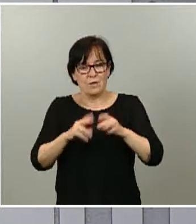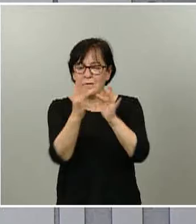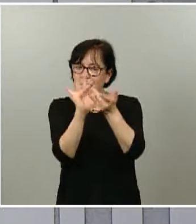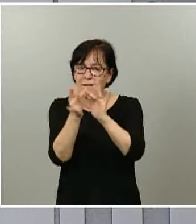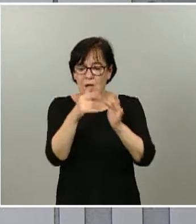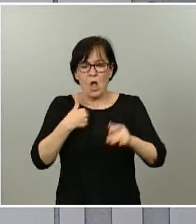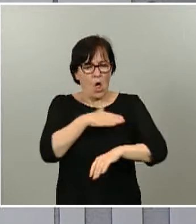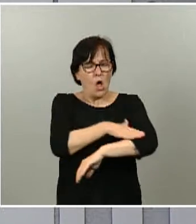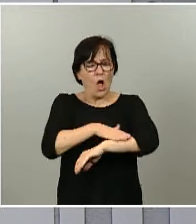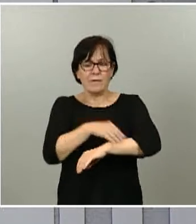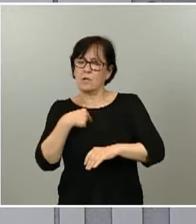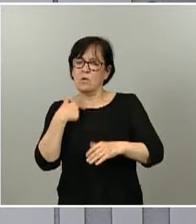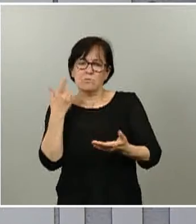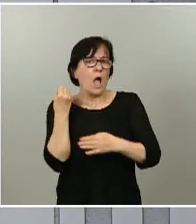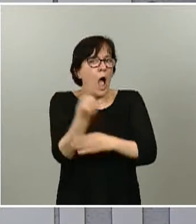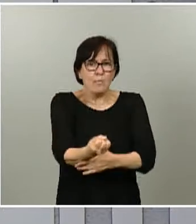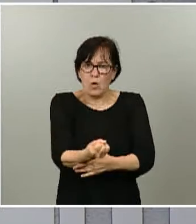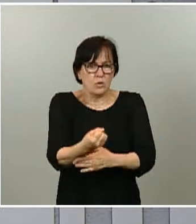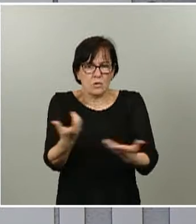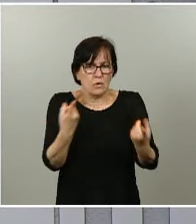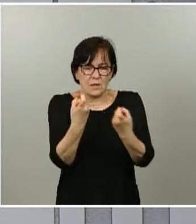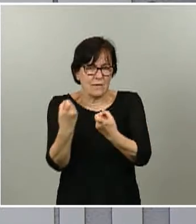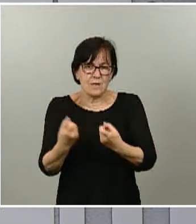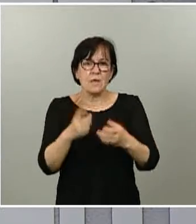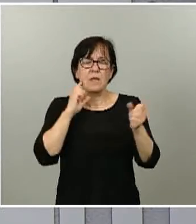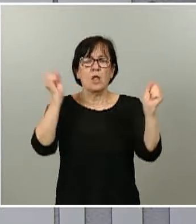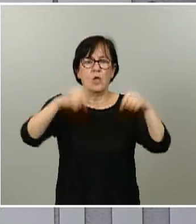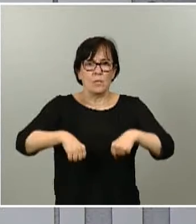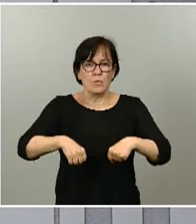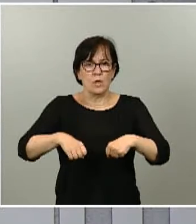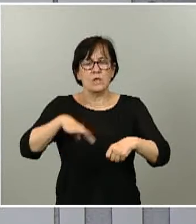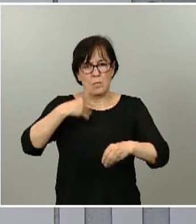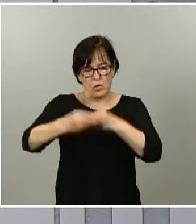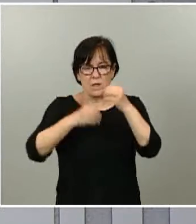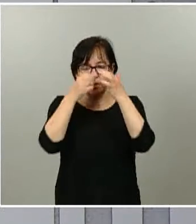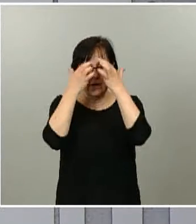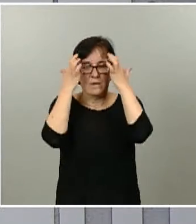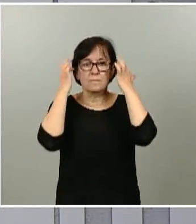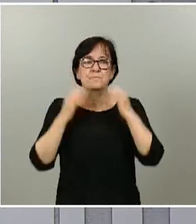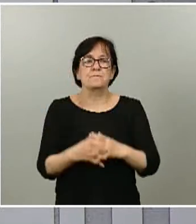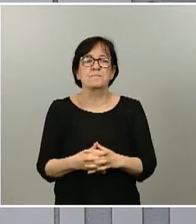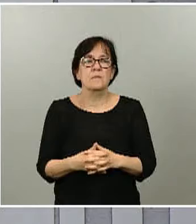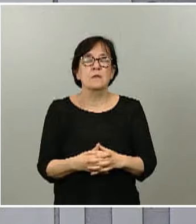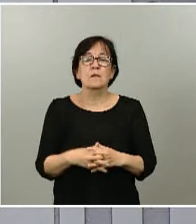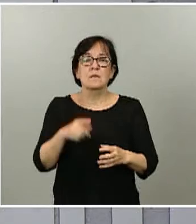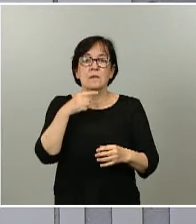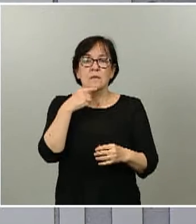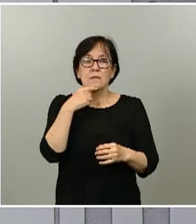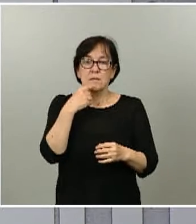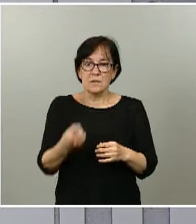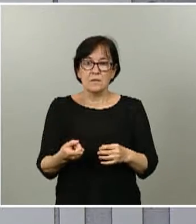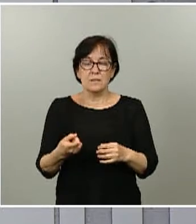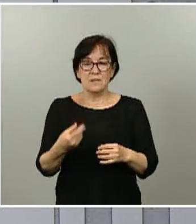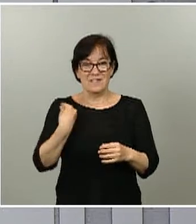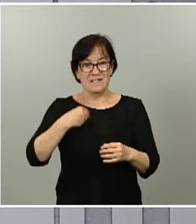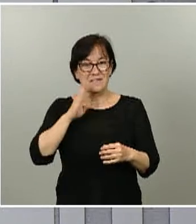prestamos todo el apoyo que necesitan para que los acuerdos se puedan llevar a buen puerto. Y le decía Cristina al principio